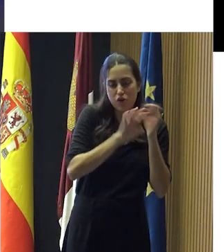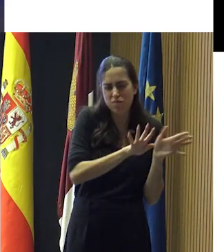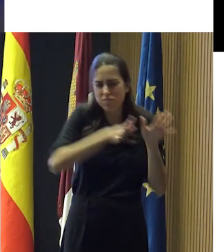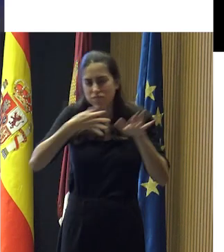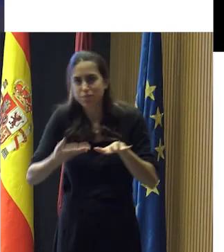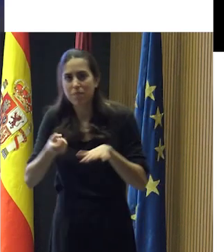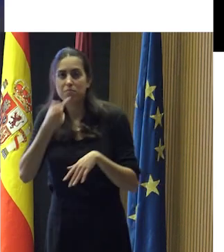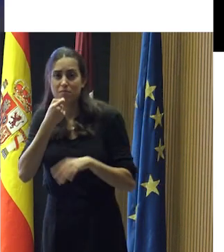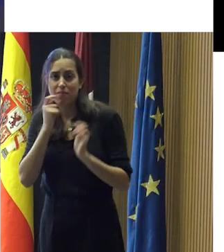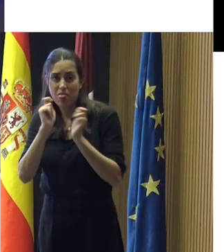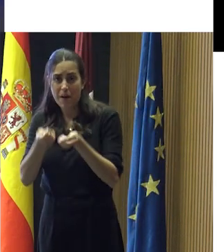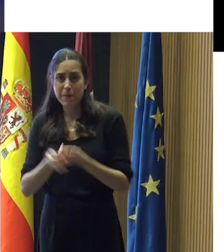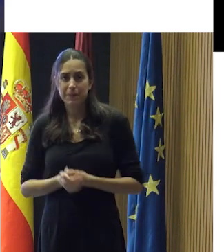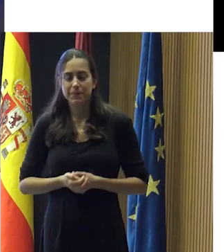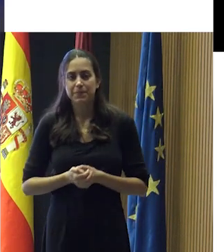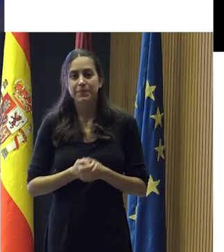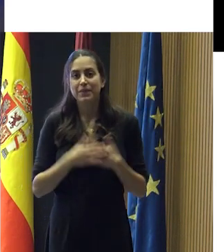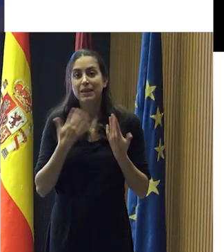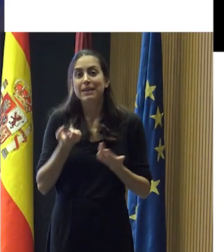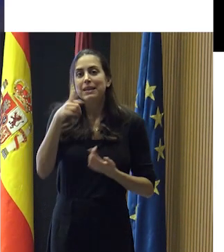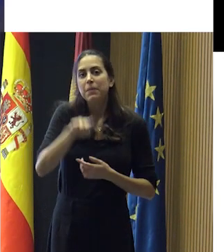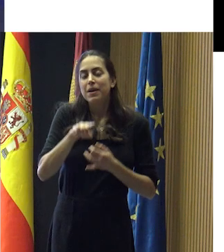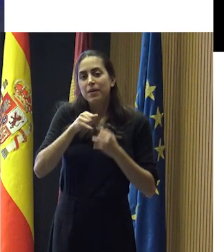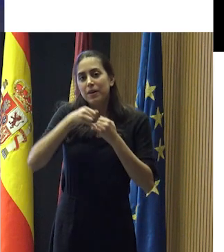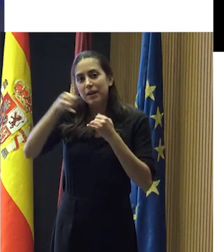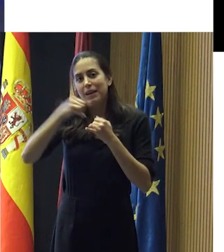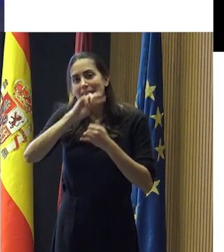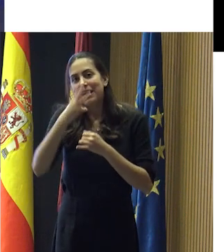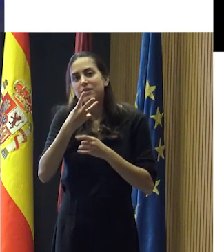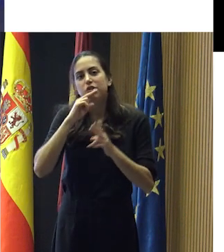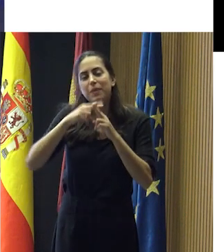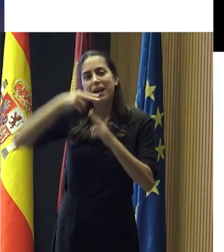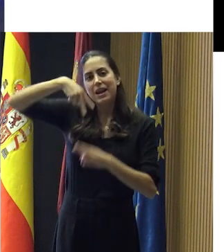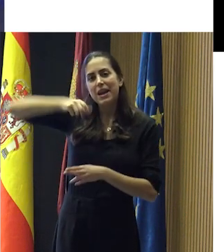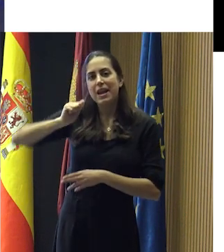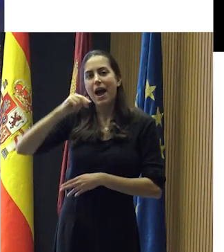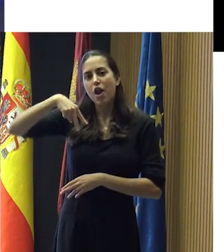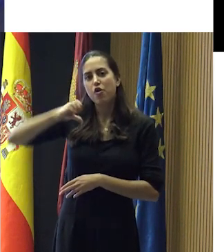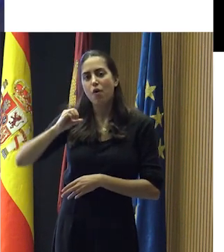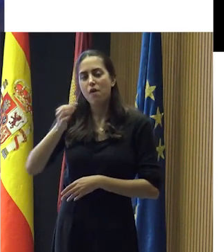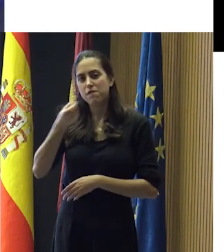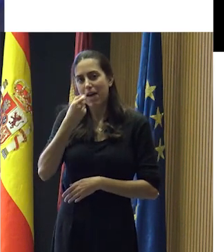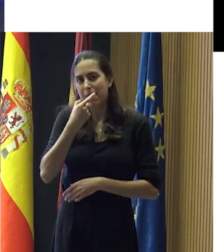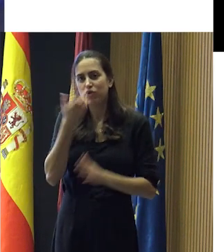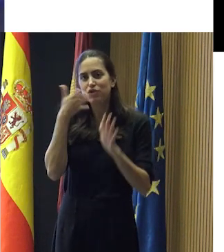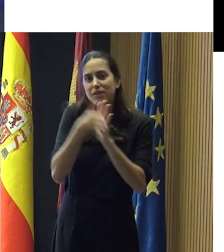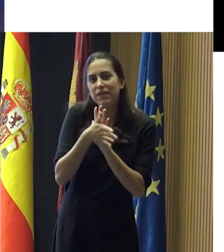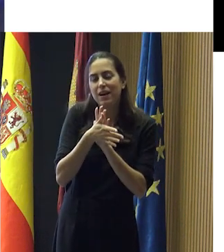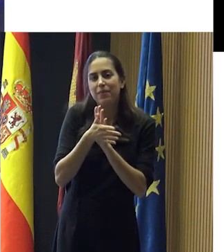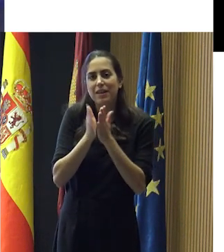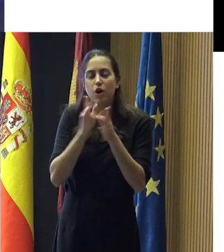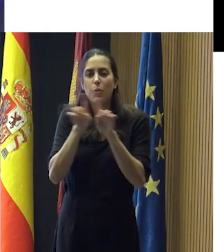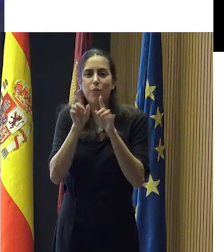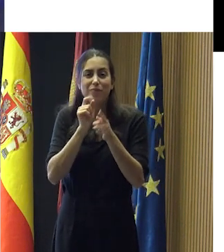muchos provienen de plantas. Y también estamos diseñando nanofármacos que puedan llevar el tratamiento de manera